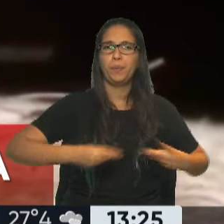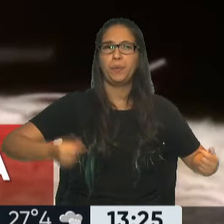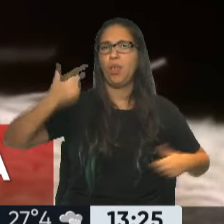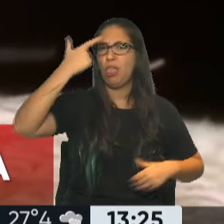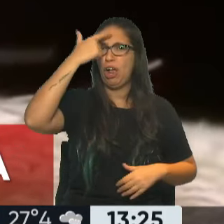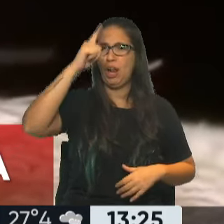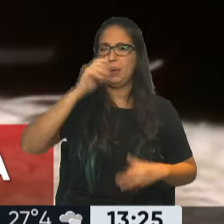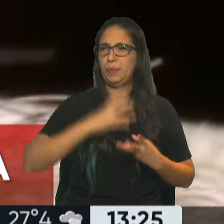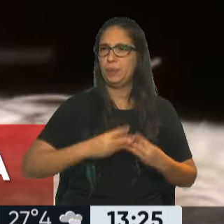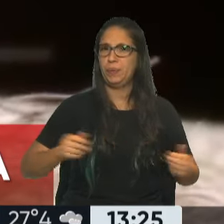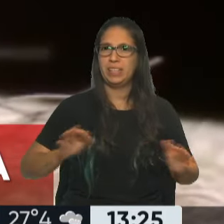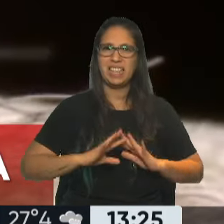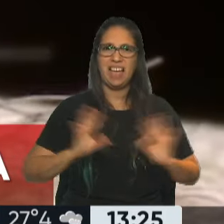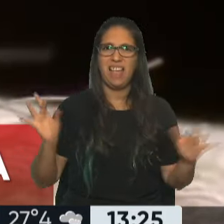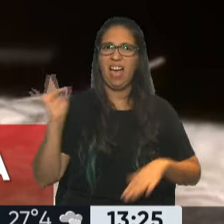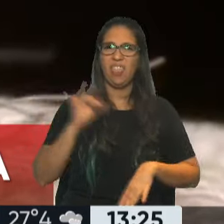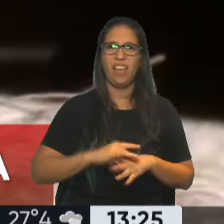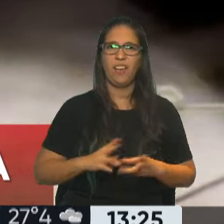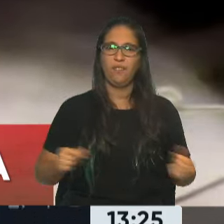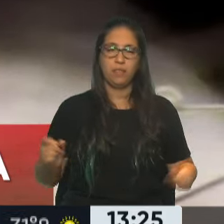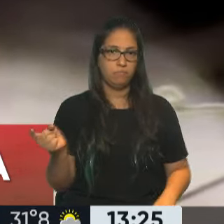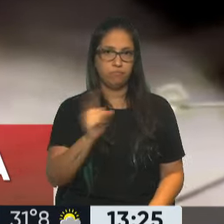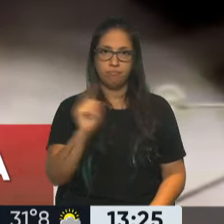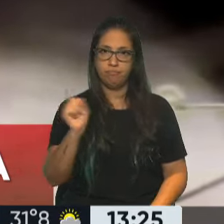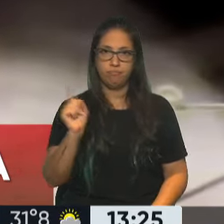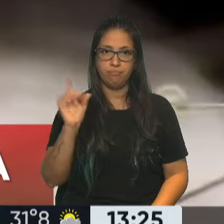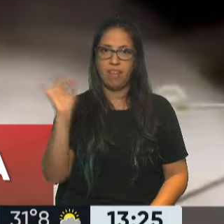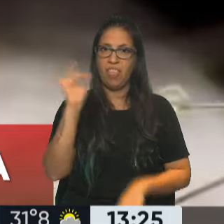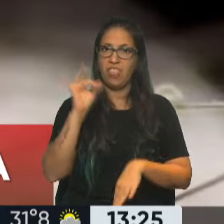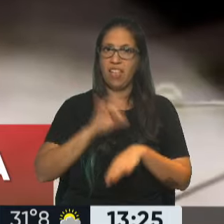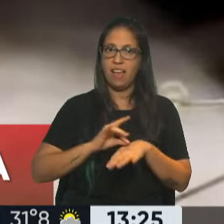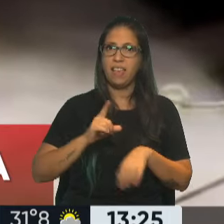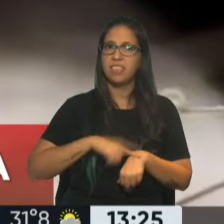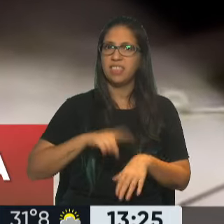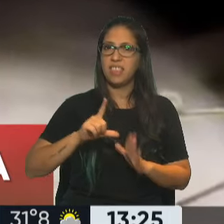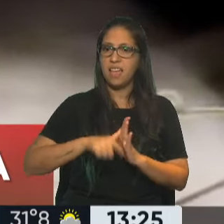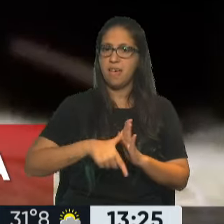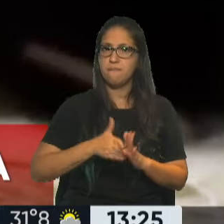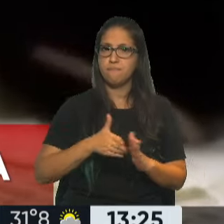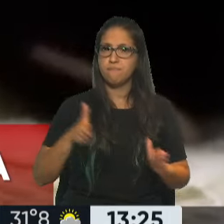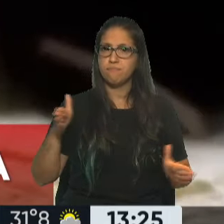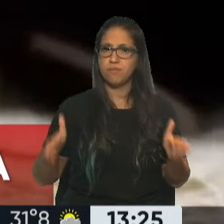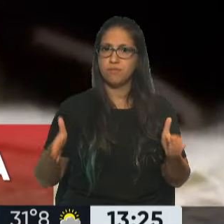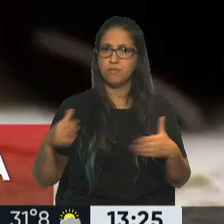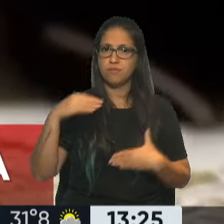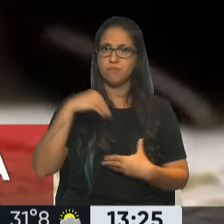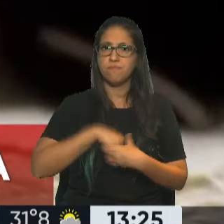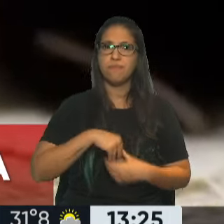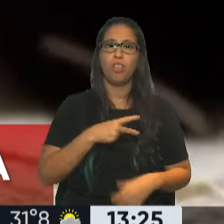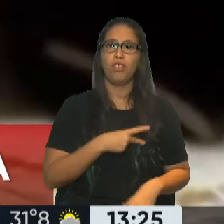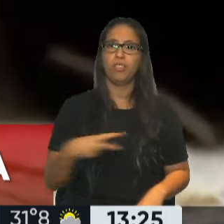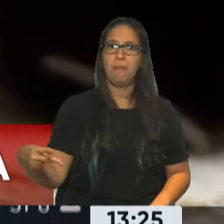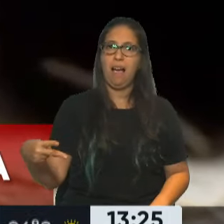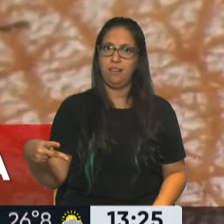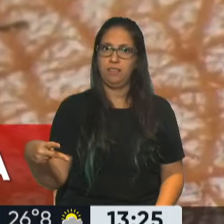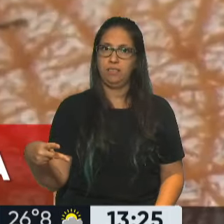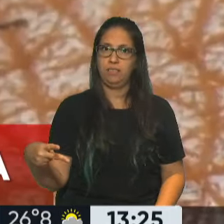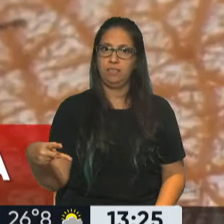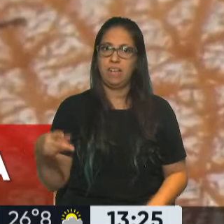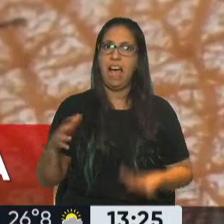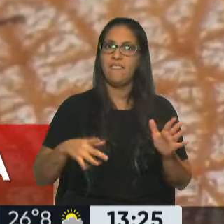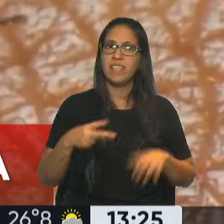no implica que el dengue se haya ido, ¿está bien? El dengue tiene un periodo, diríamos que alrededor de 2 semanas, y a veces en la